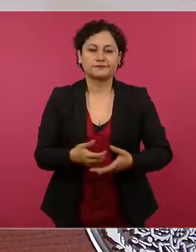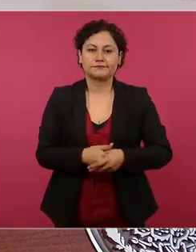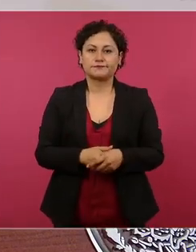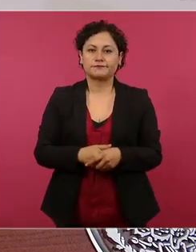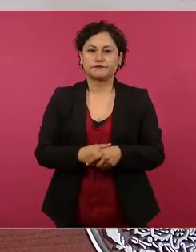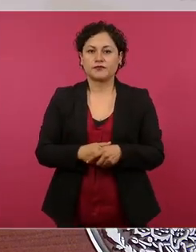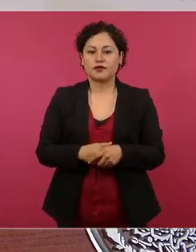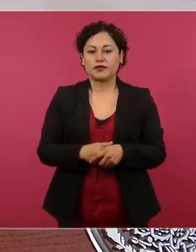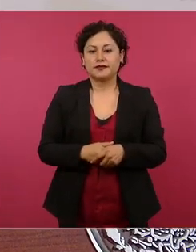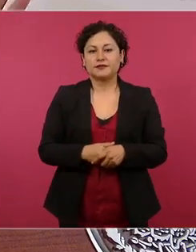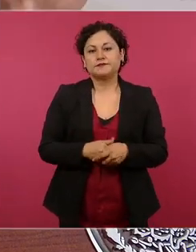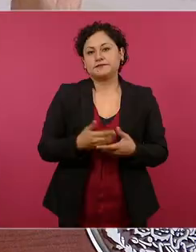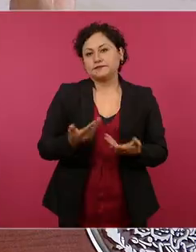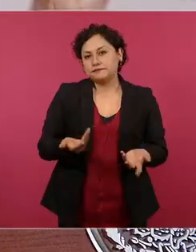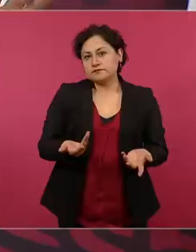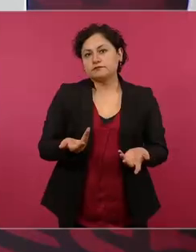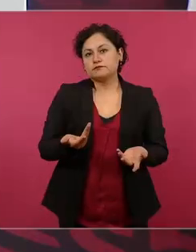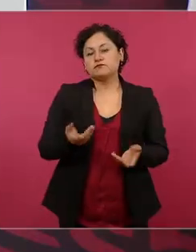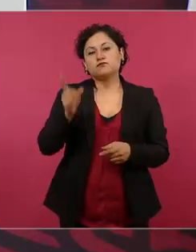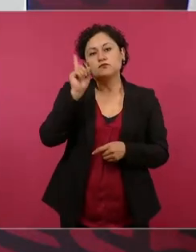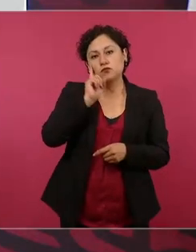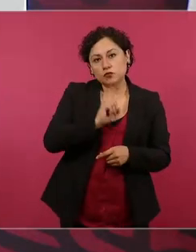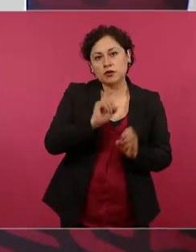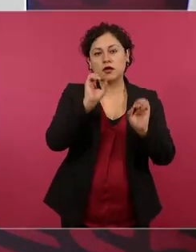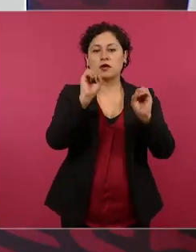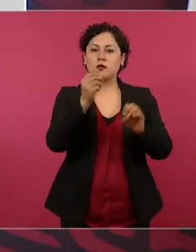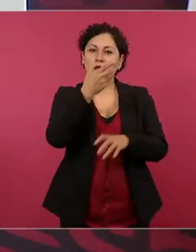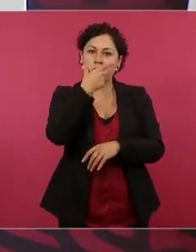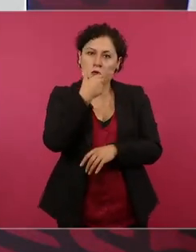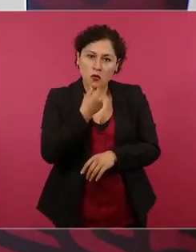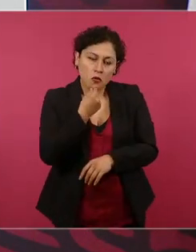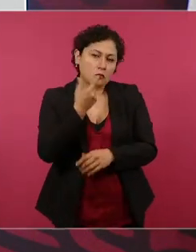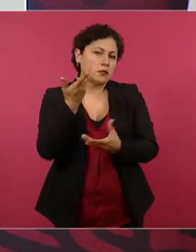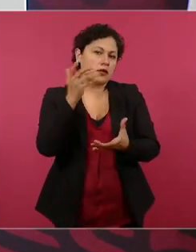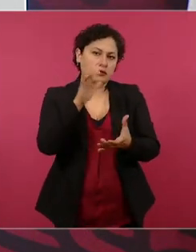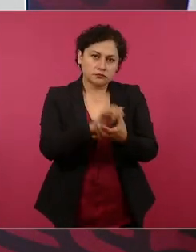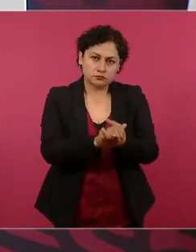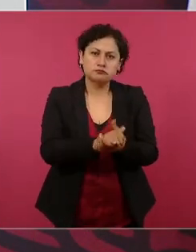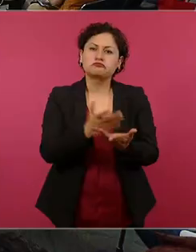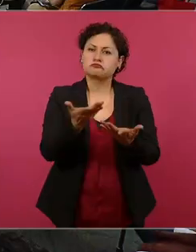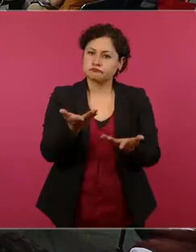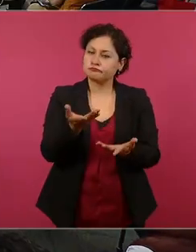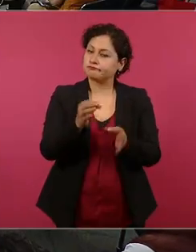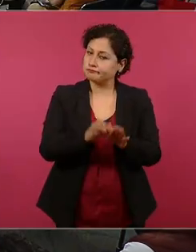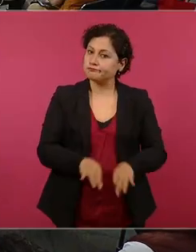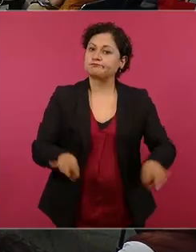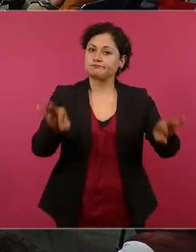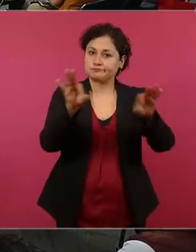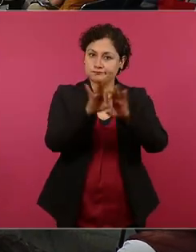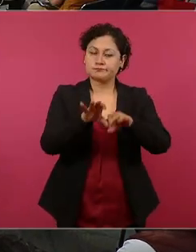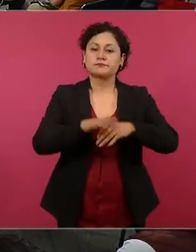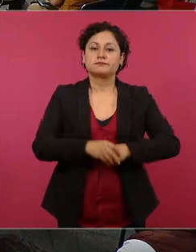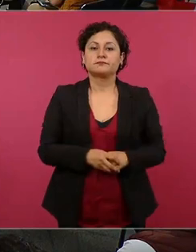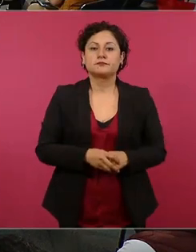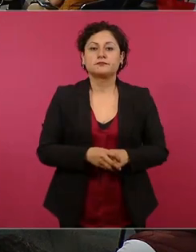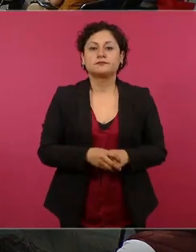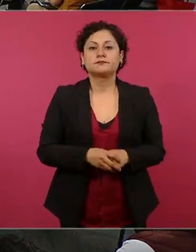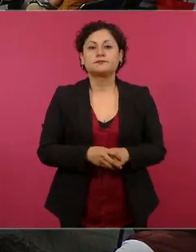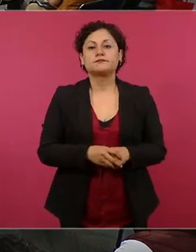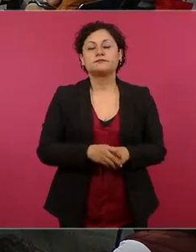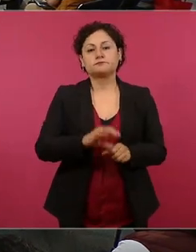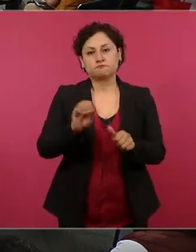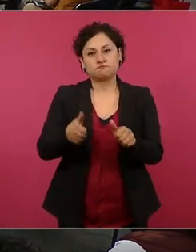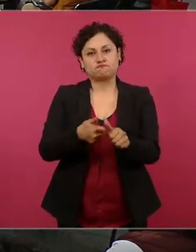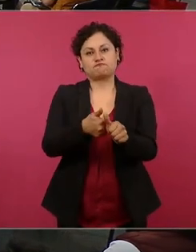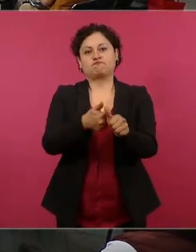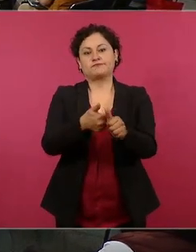las compañeras o los compañeros, en su caso. Eso es importante. Entonces, me acuerdo que fui